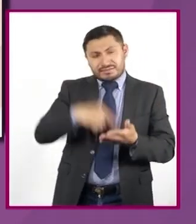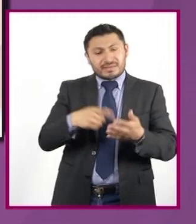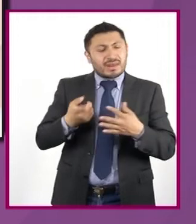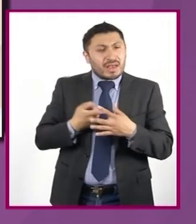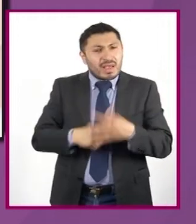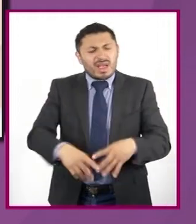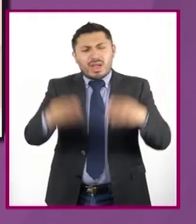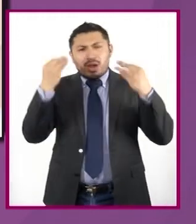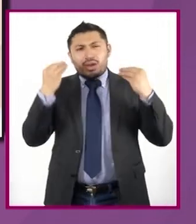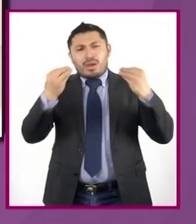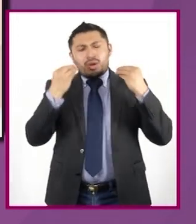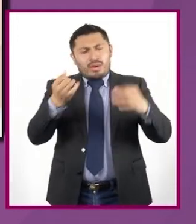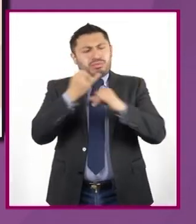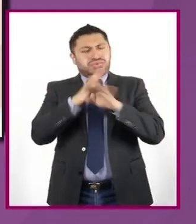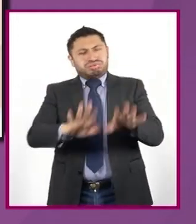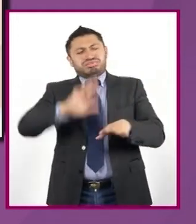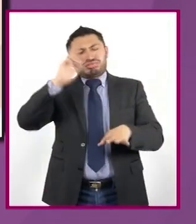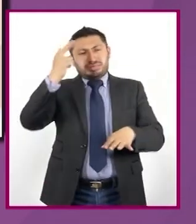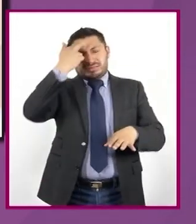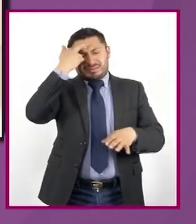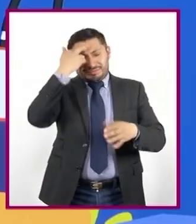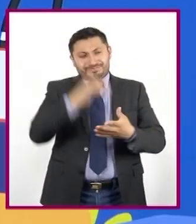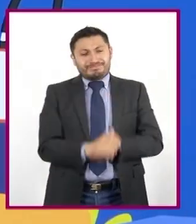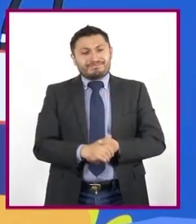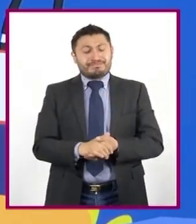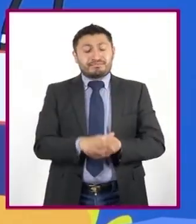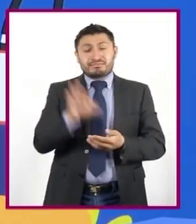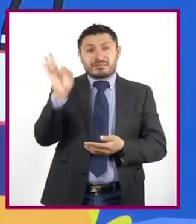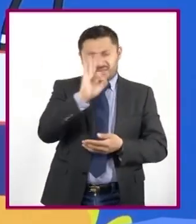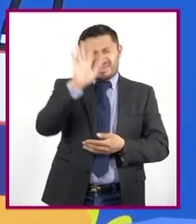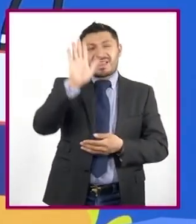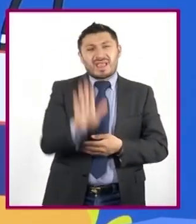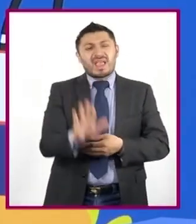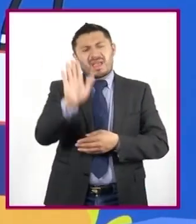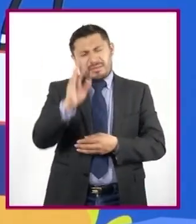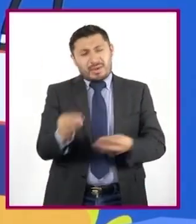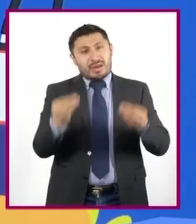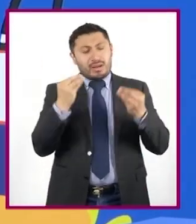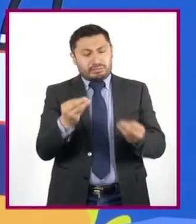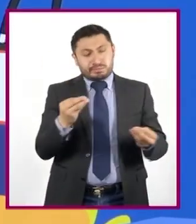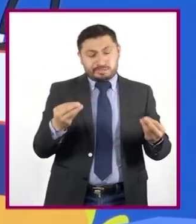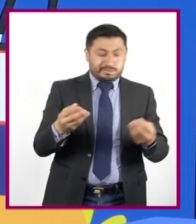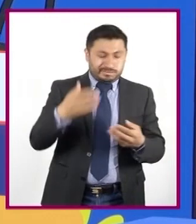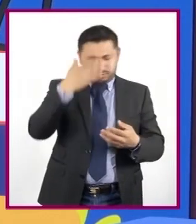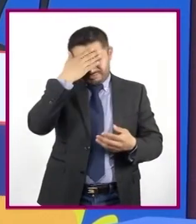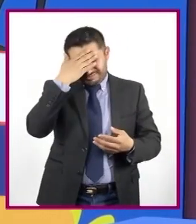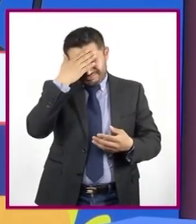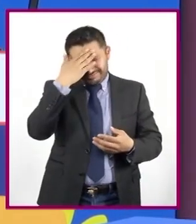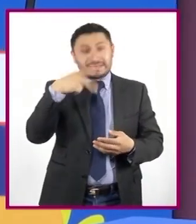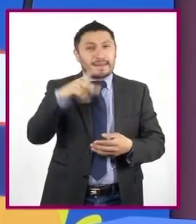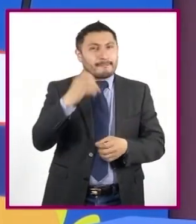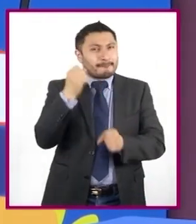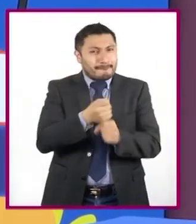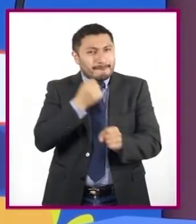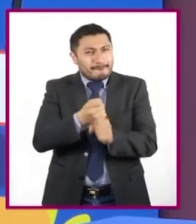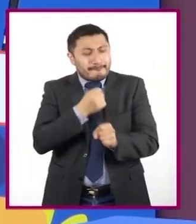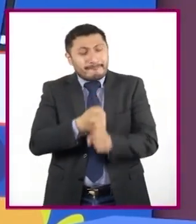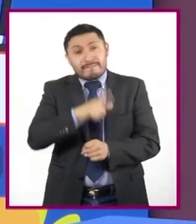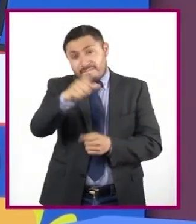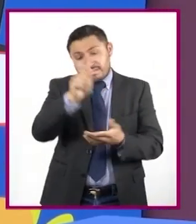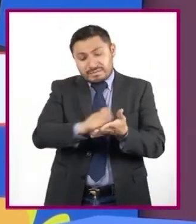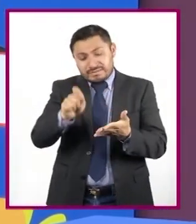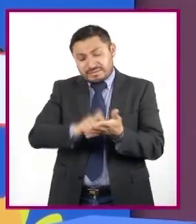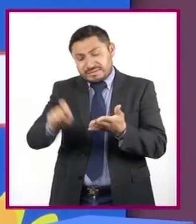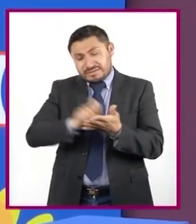hace mucha información para recordar. Tal vez parezca mucho que recordar, pero practicando al anotar tus